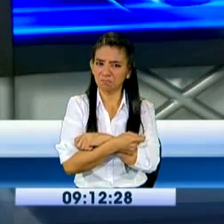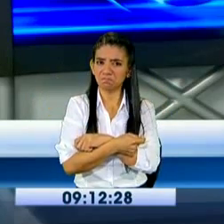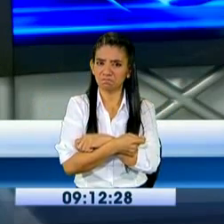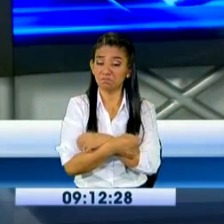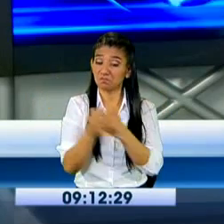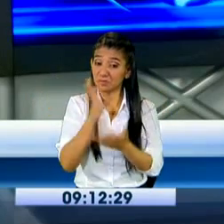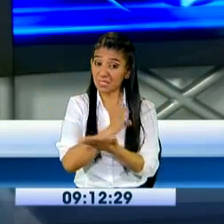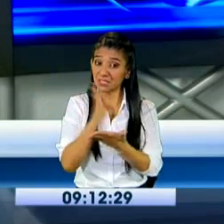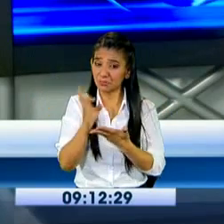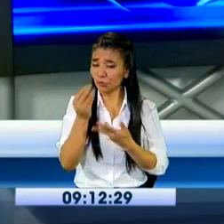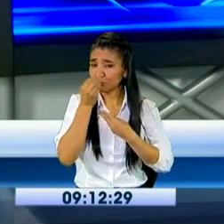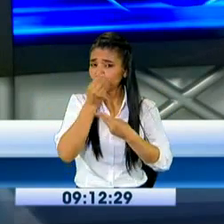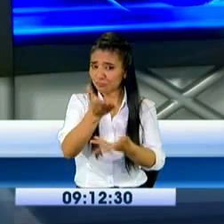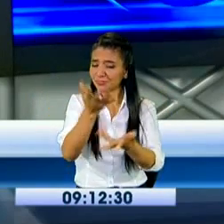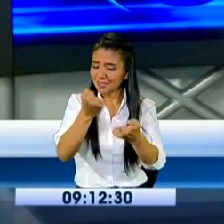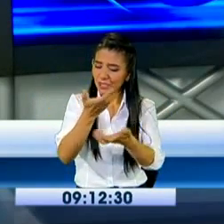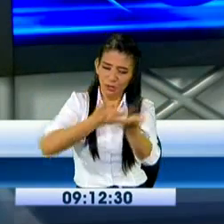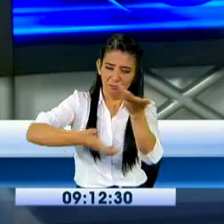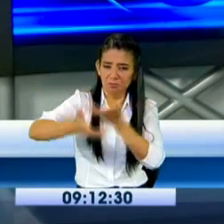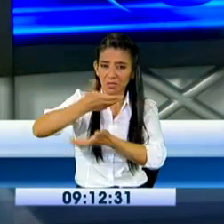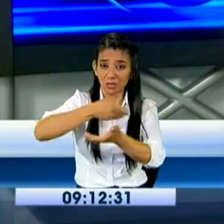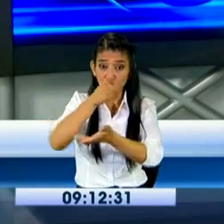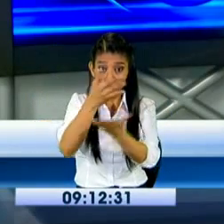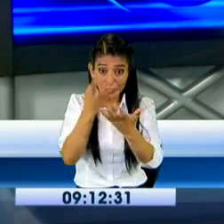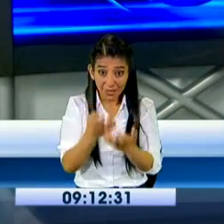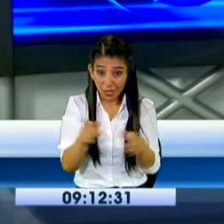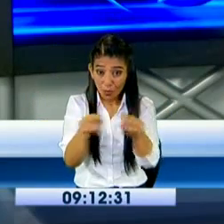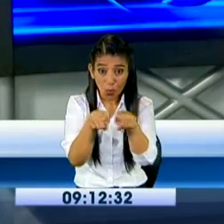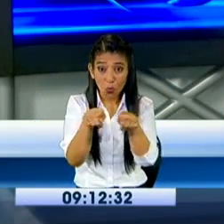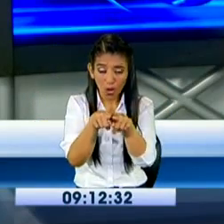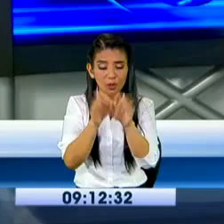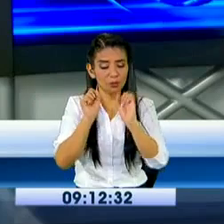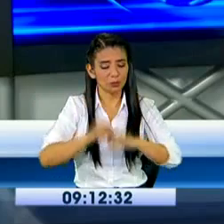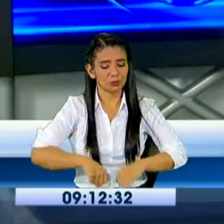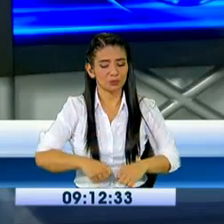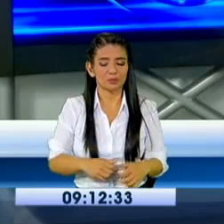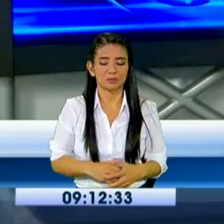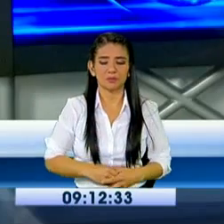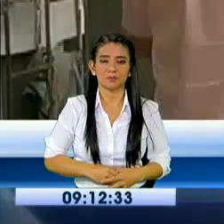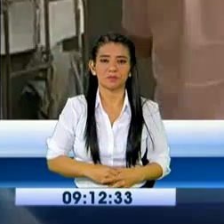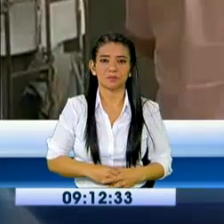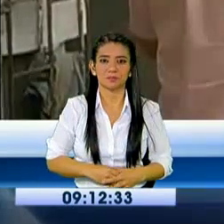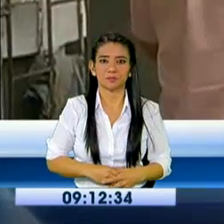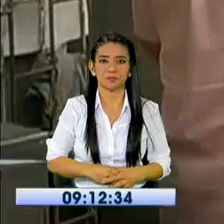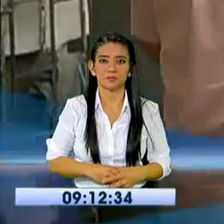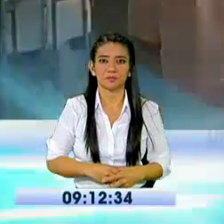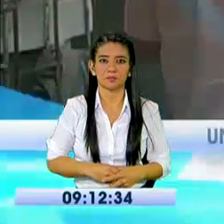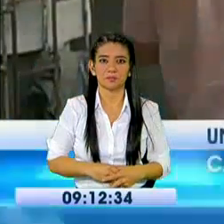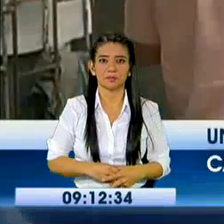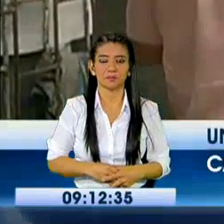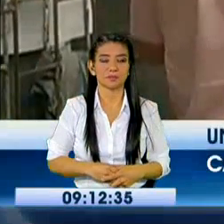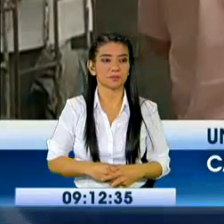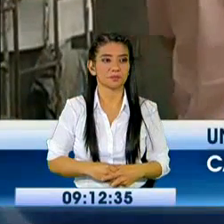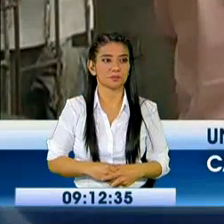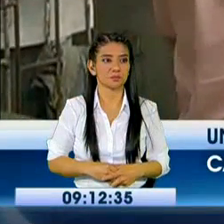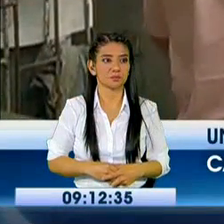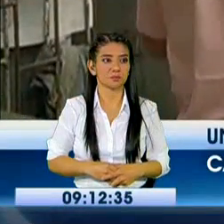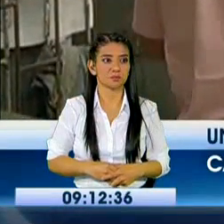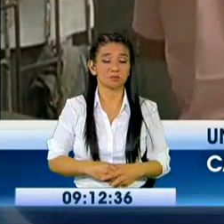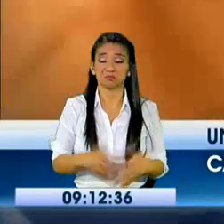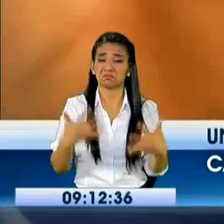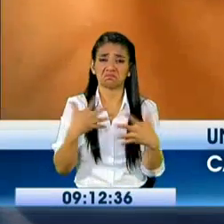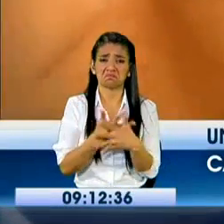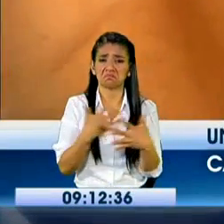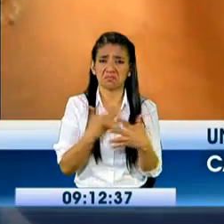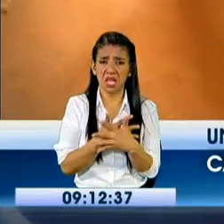y desea compartir su testimonio con muchas personas quienes buscan dejar este mal estilo de vida. Sin temor a reconocer